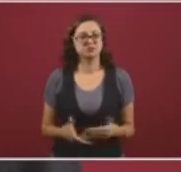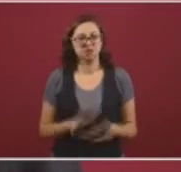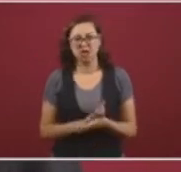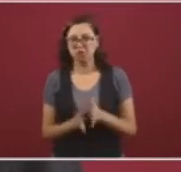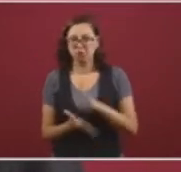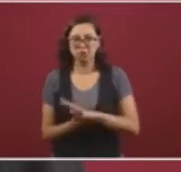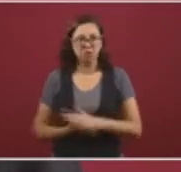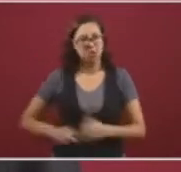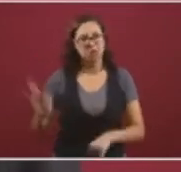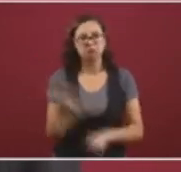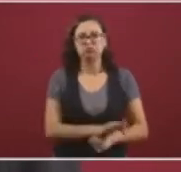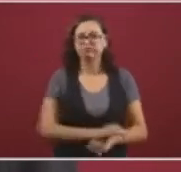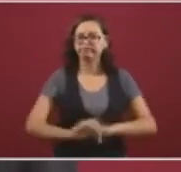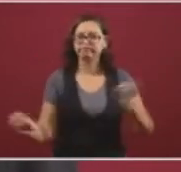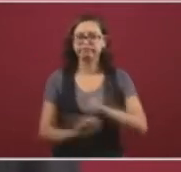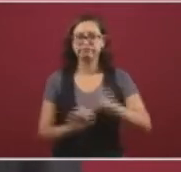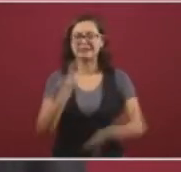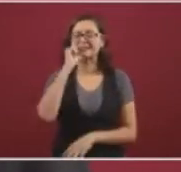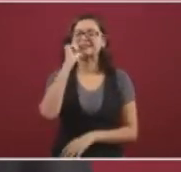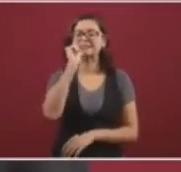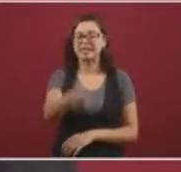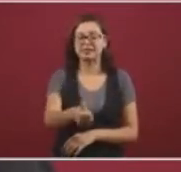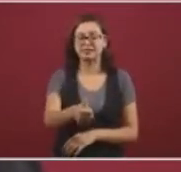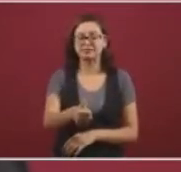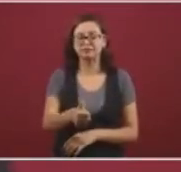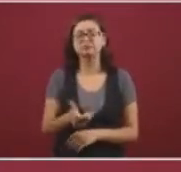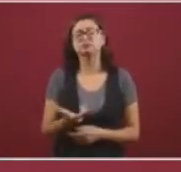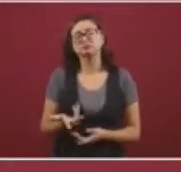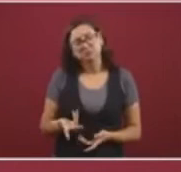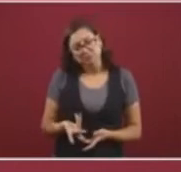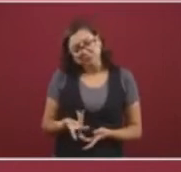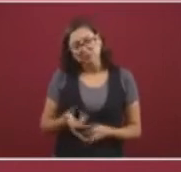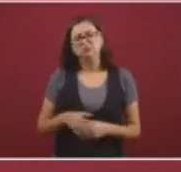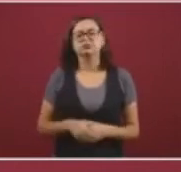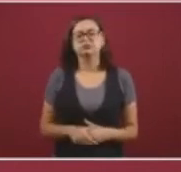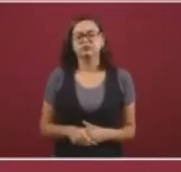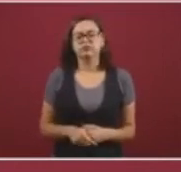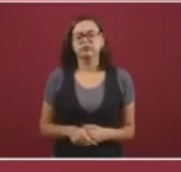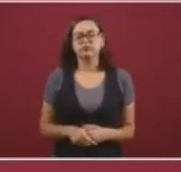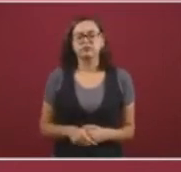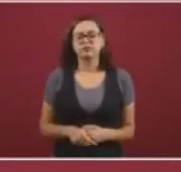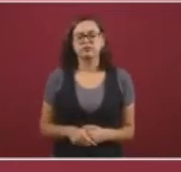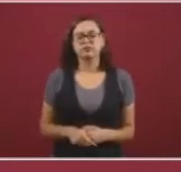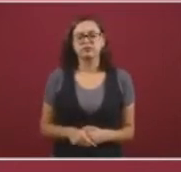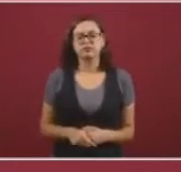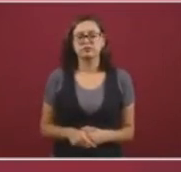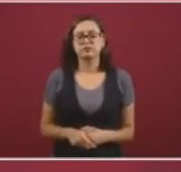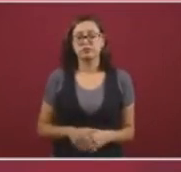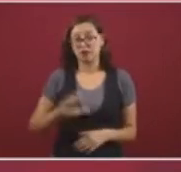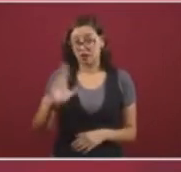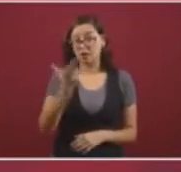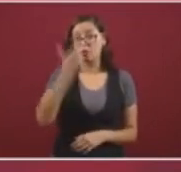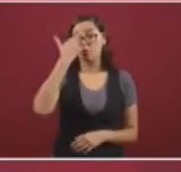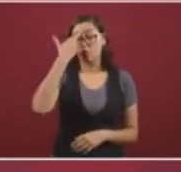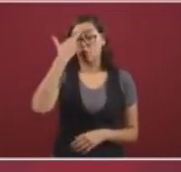influyentismo de nadie. Entonces, también no olvidemos que es un proceso